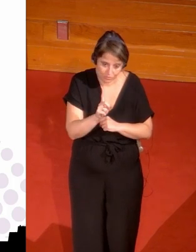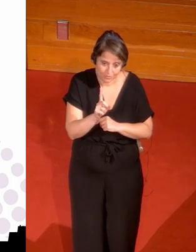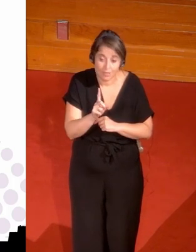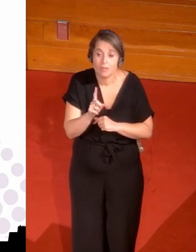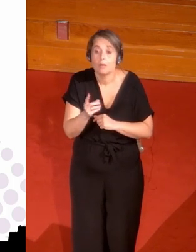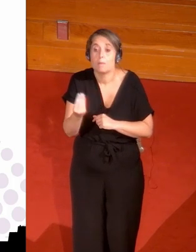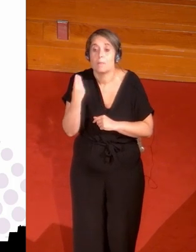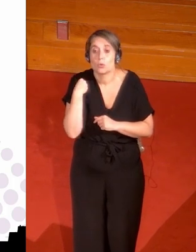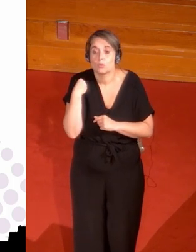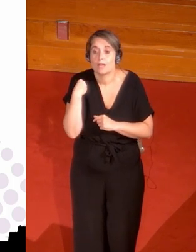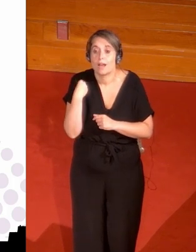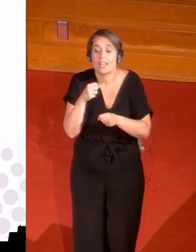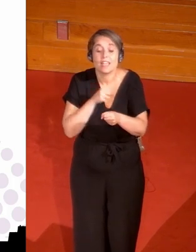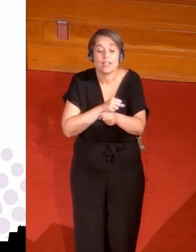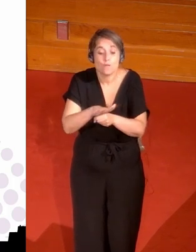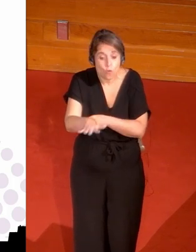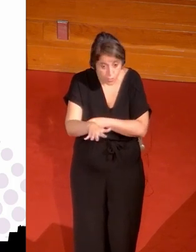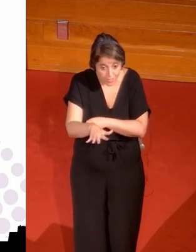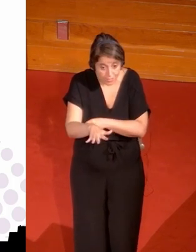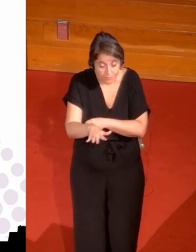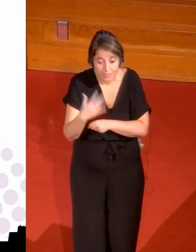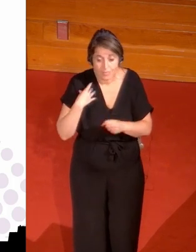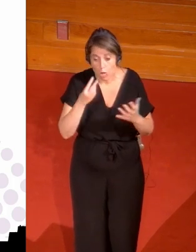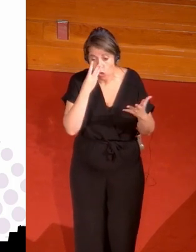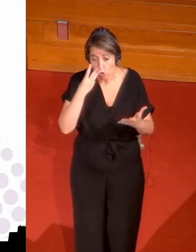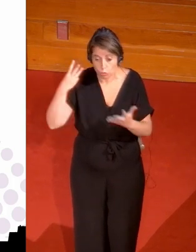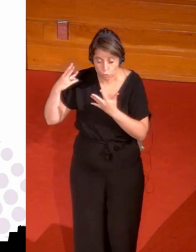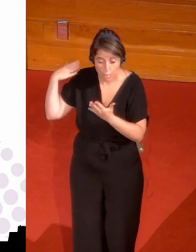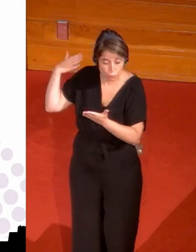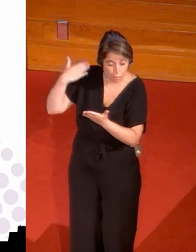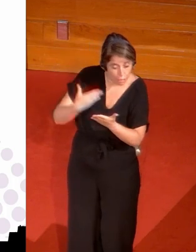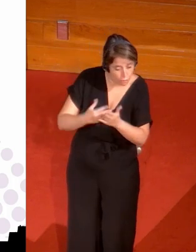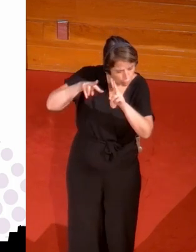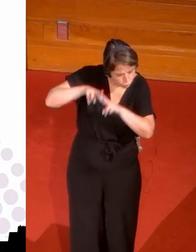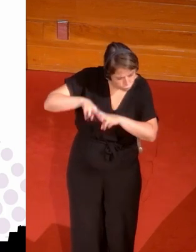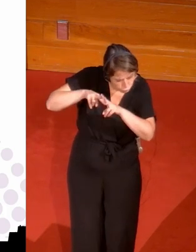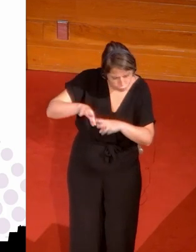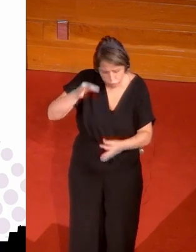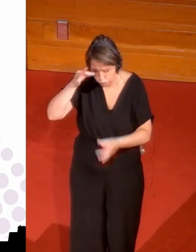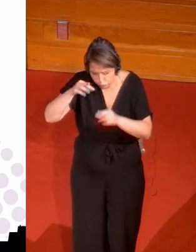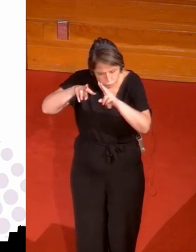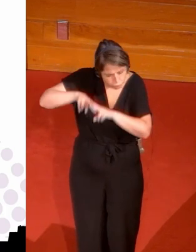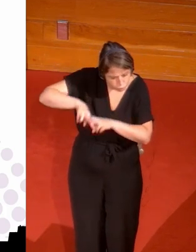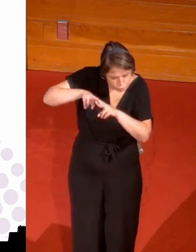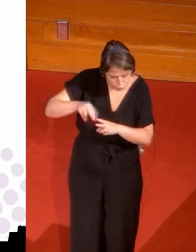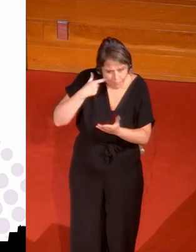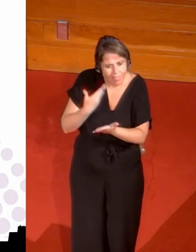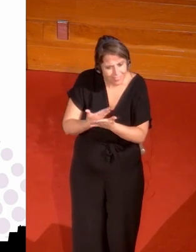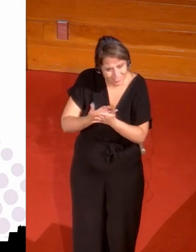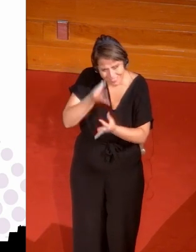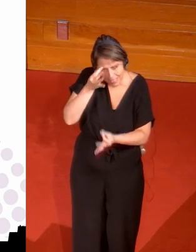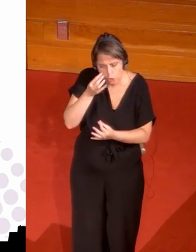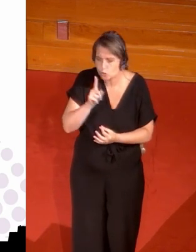ya han pasado 8 años desde entonces se han hecho muchísimos estudios han analizado ahí viendo datos